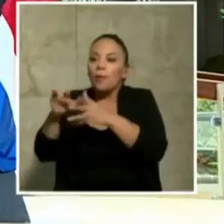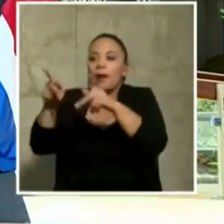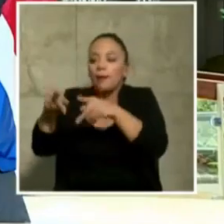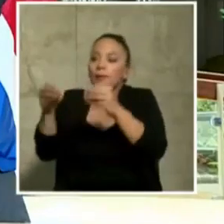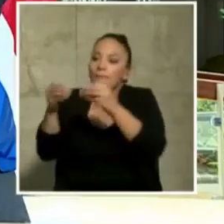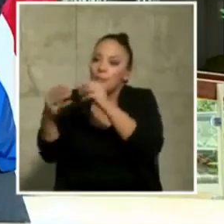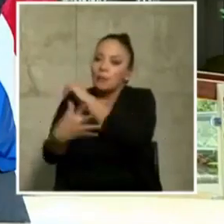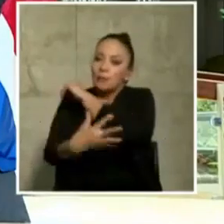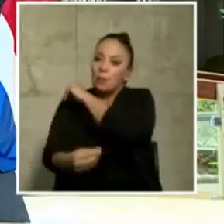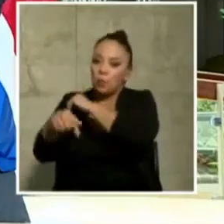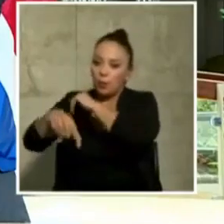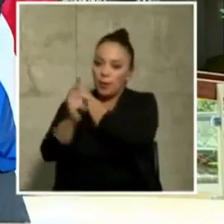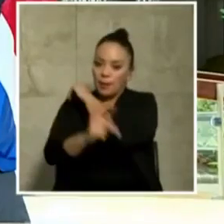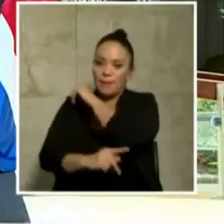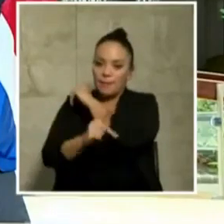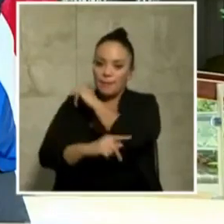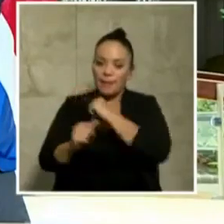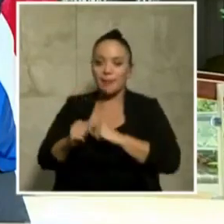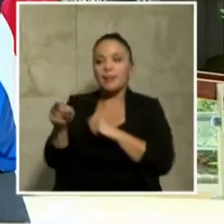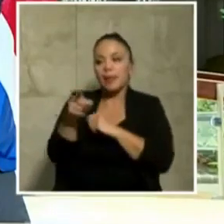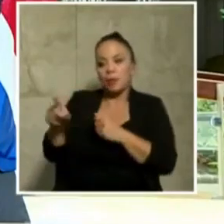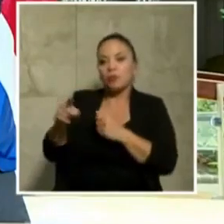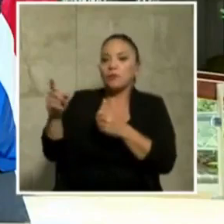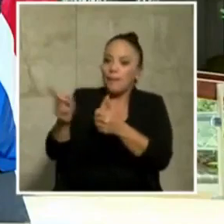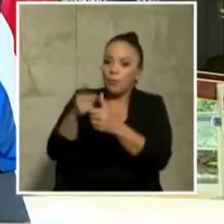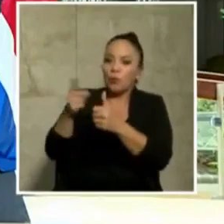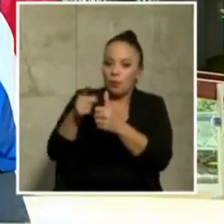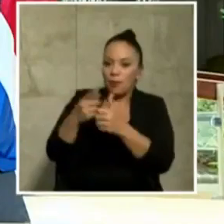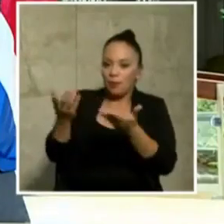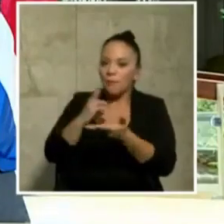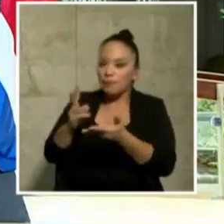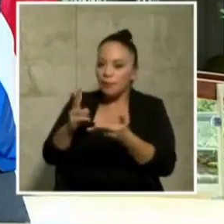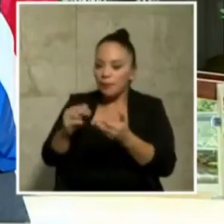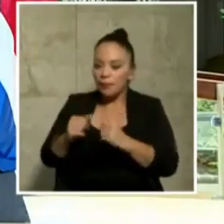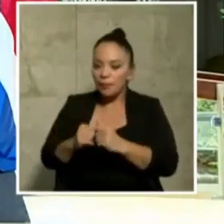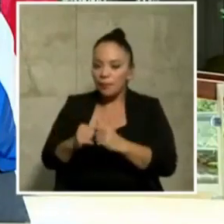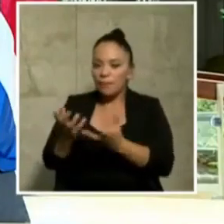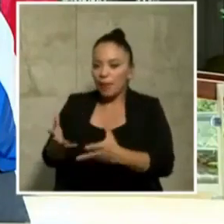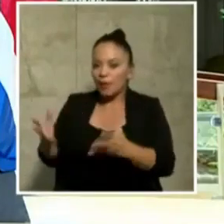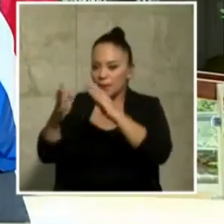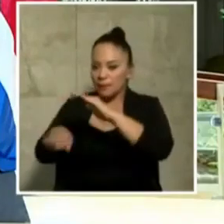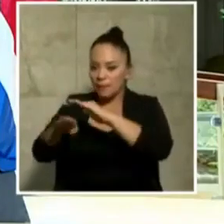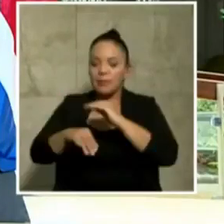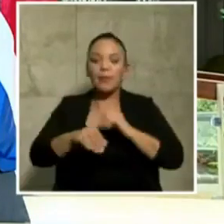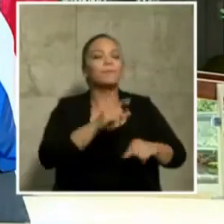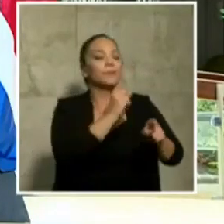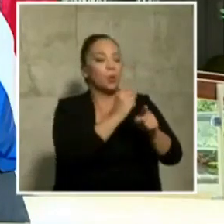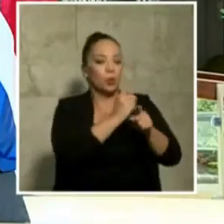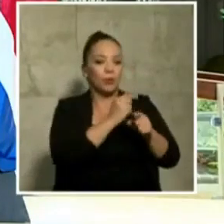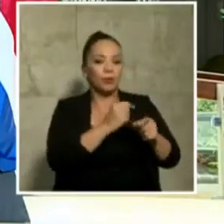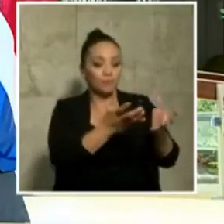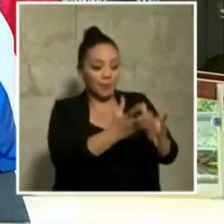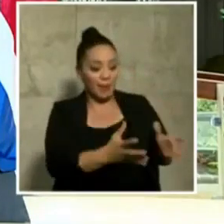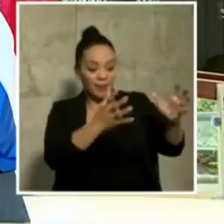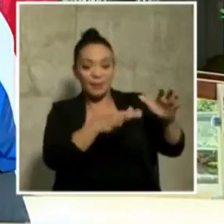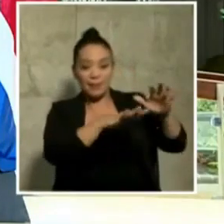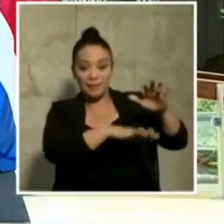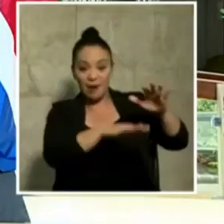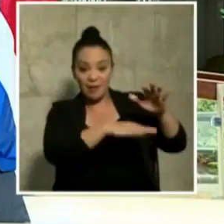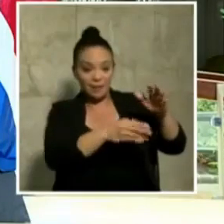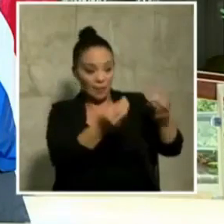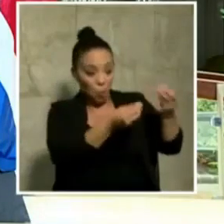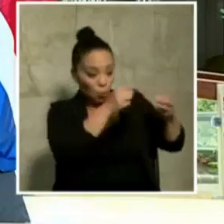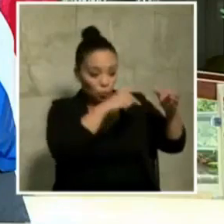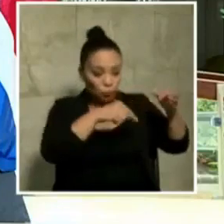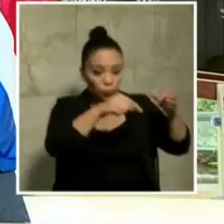este país y quienes son la prioridad, ¿verdad? La Así canasta es, básica. Es, los precios de esa canasta cayeron